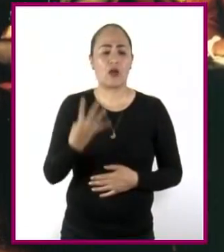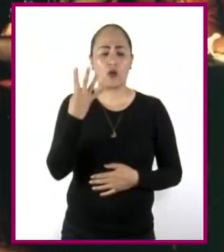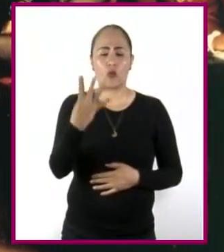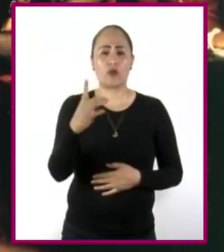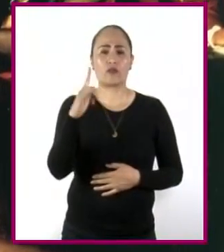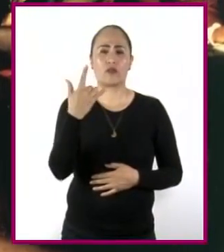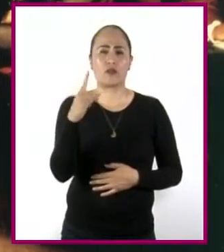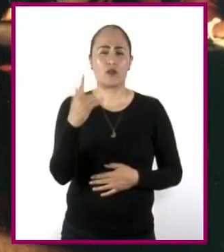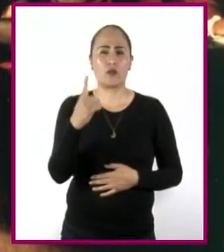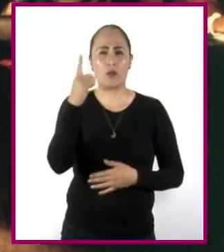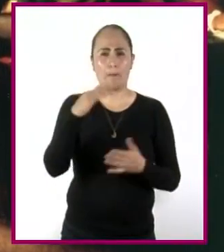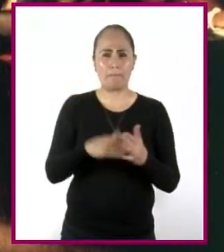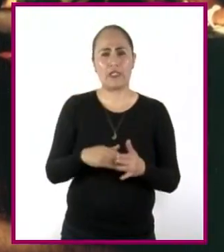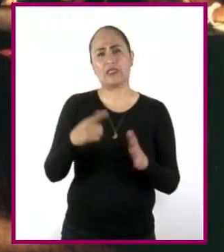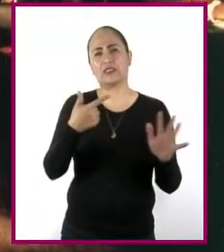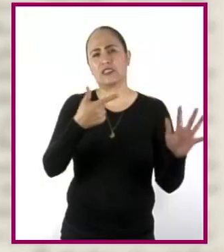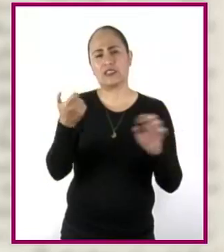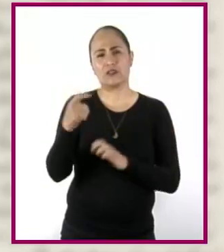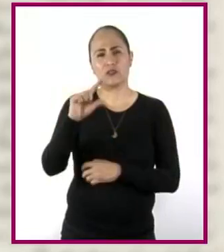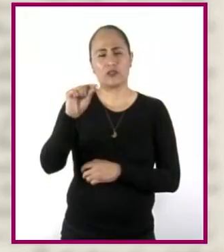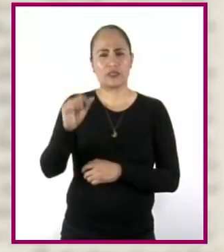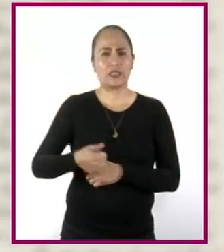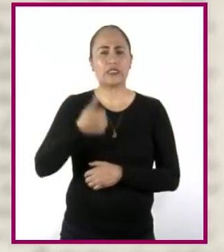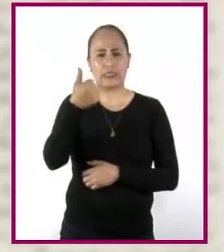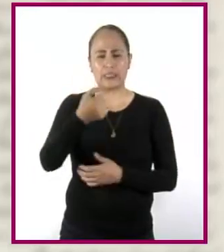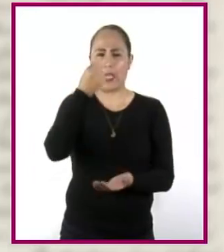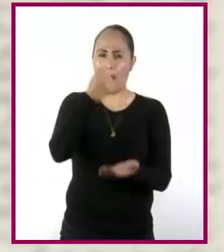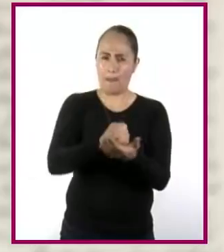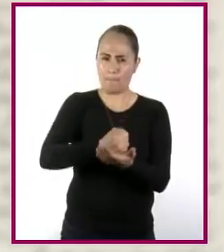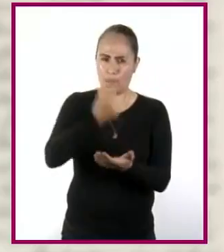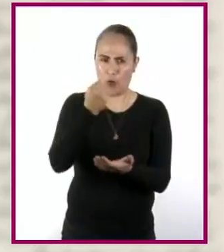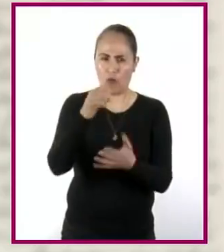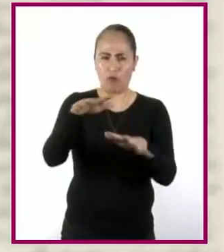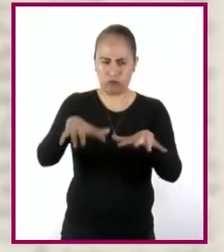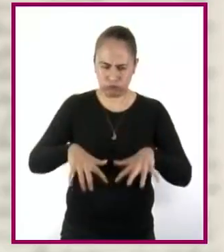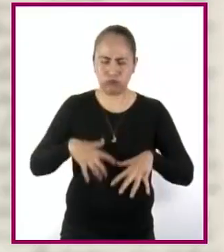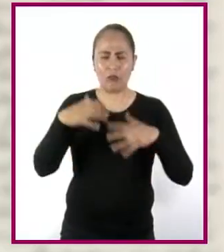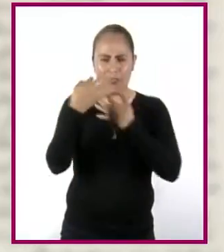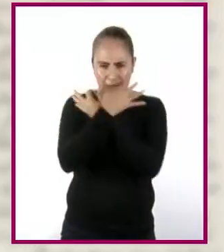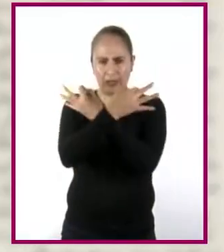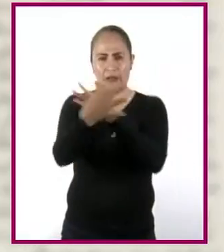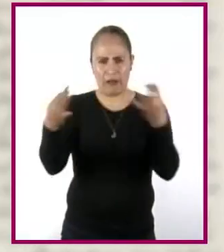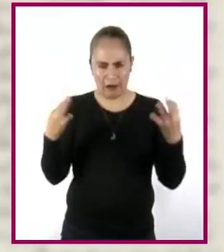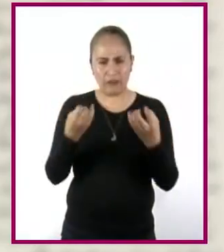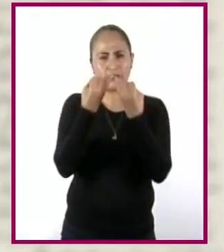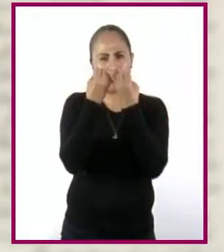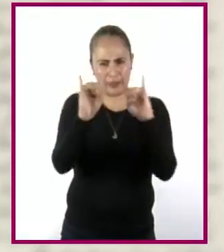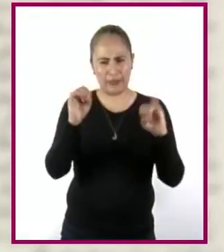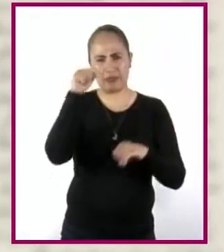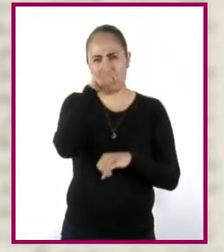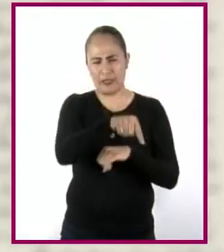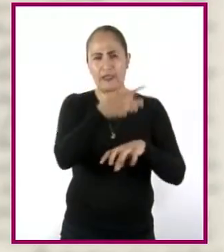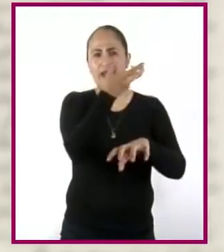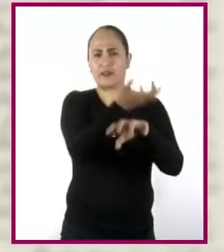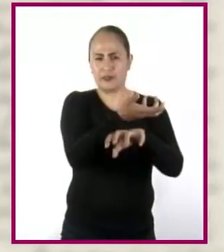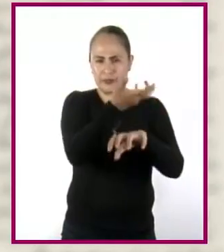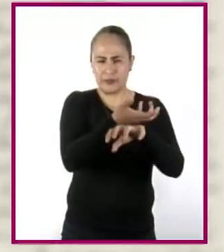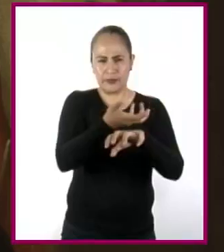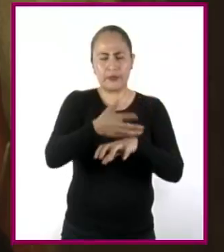de 1776 aprobó y adoptó la Declaración de Independencia de los Estados